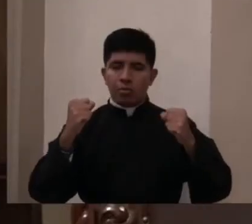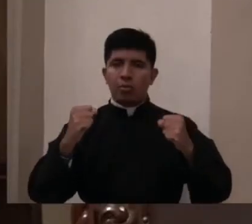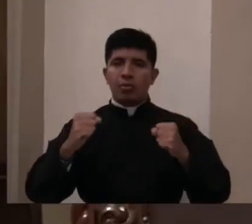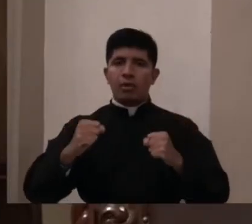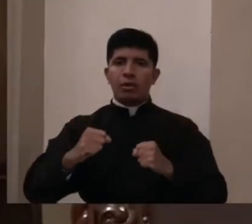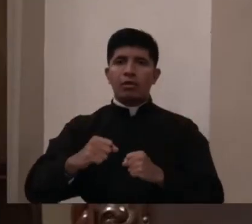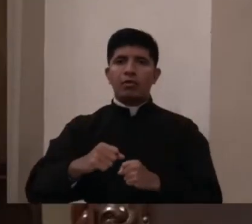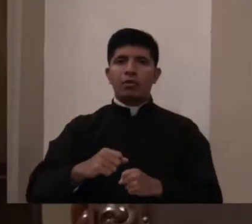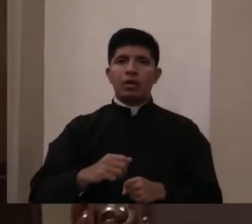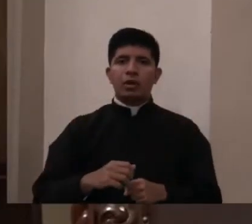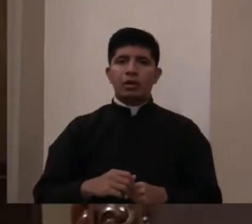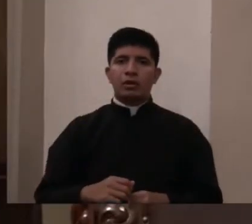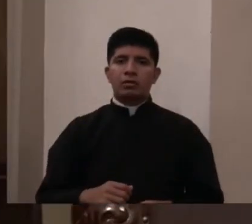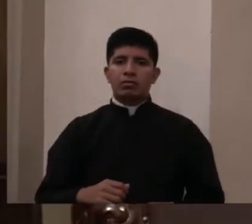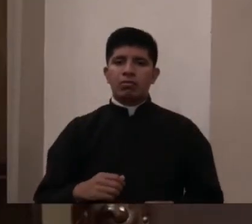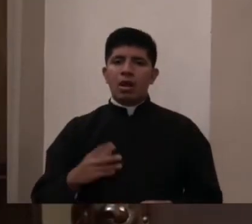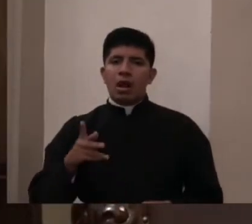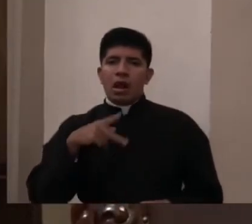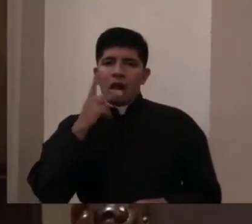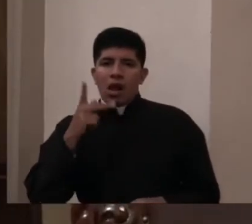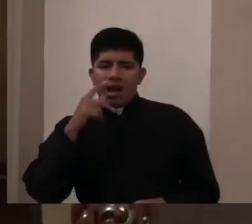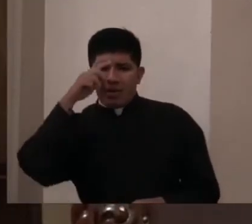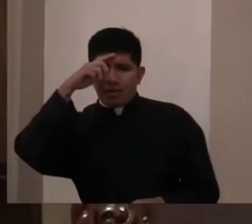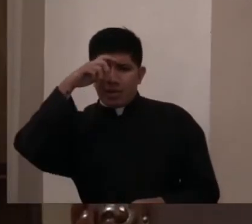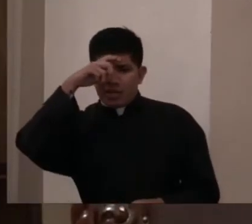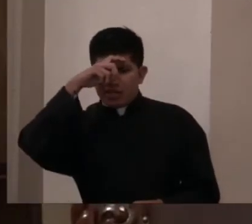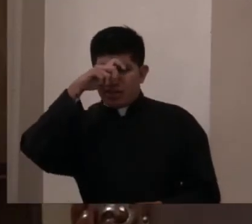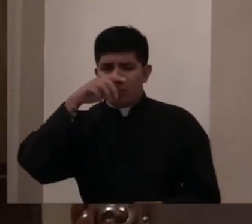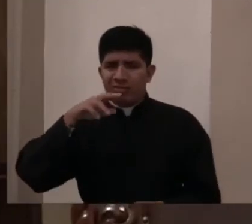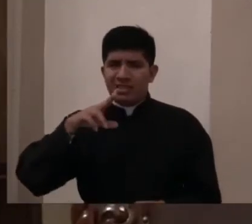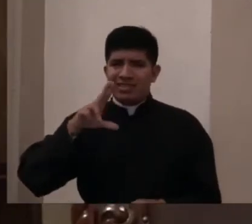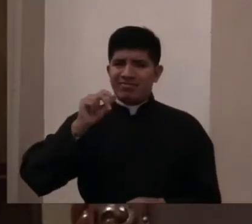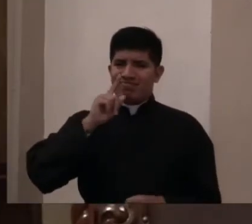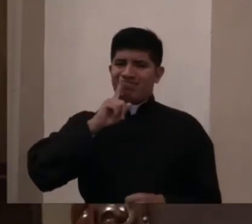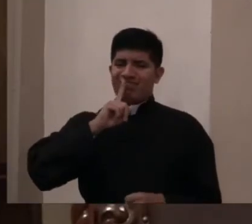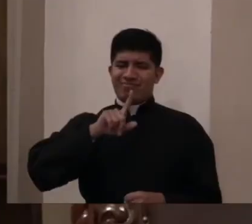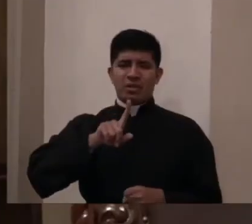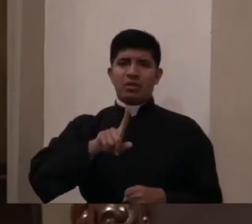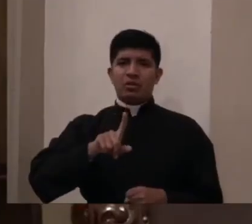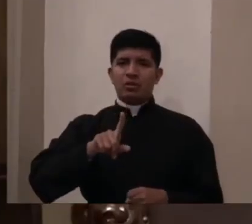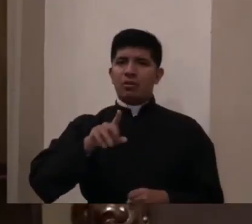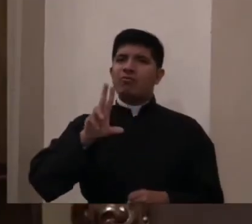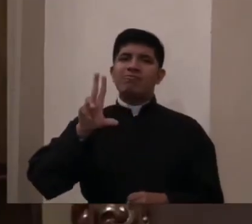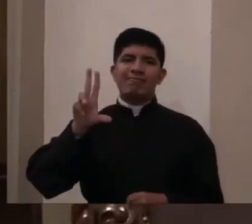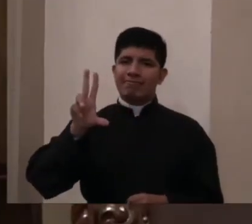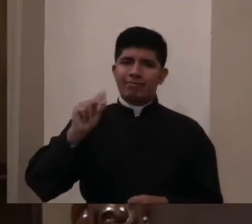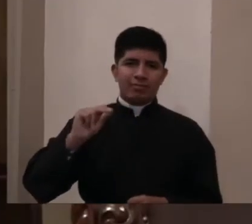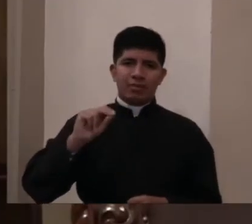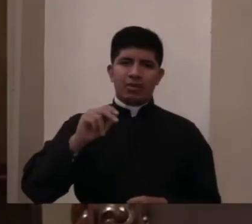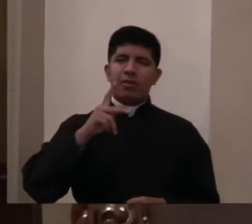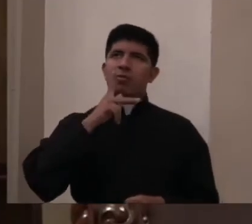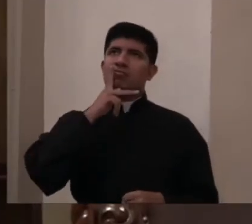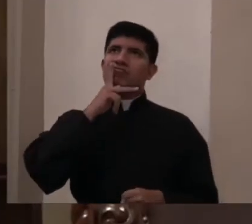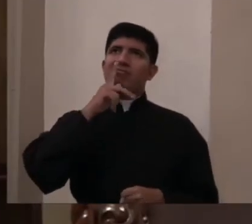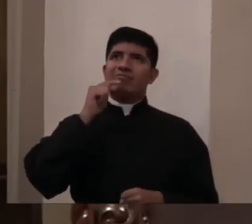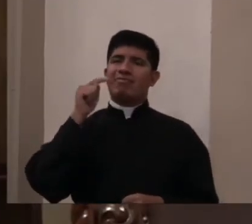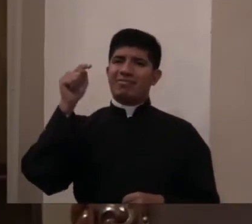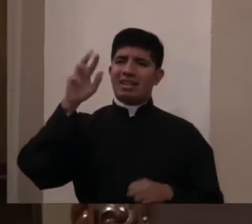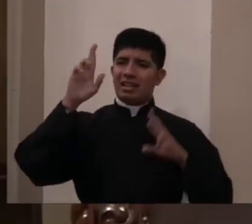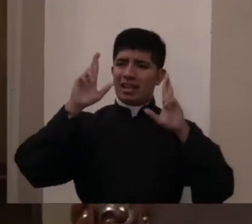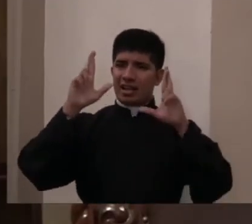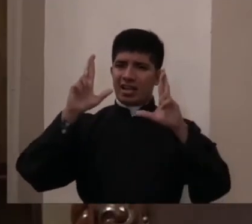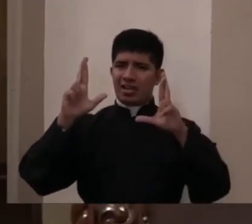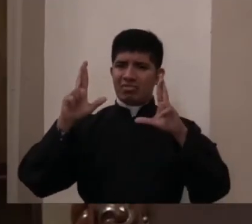nos puede parecer hasta grosero. Alguien me dirá, padre, pero ahí se refiere a los ricos,